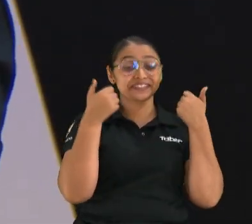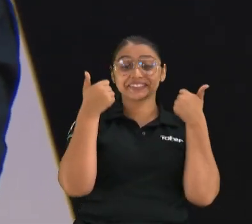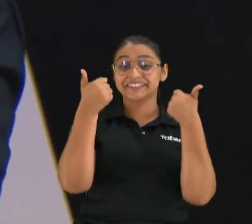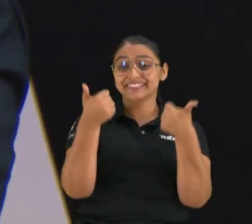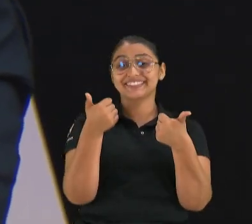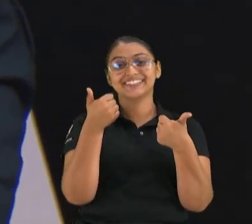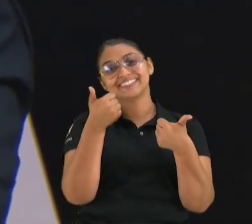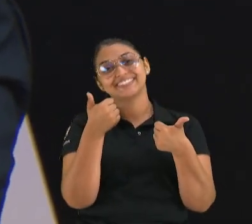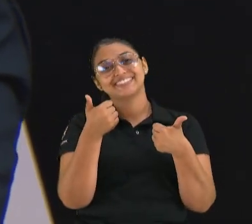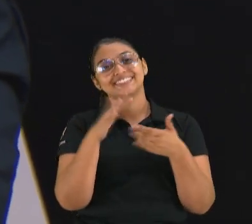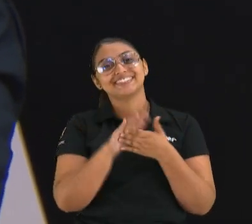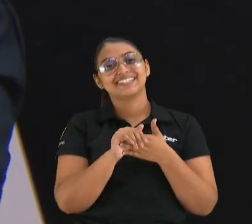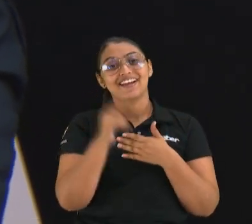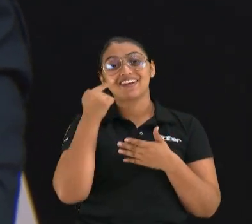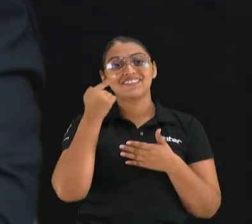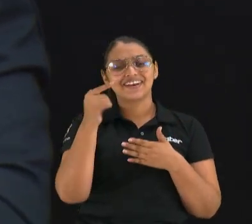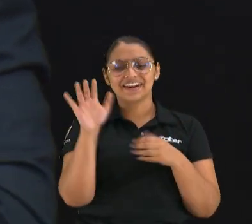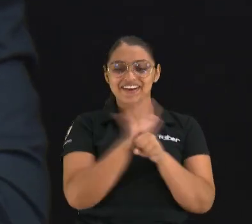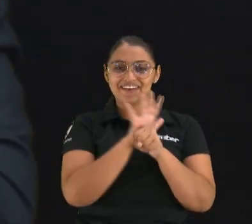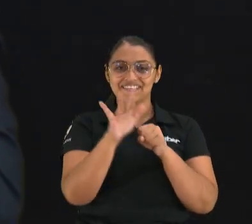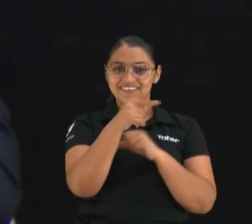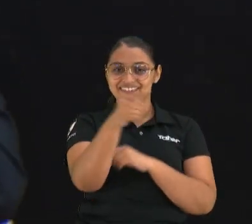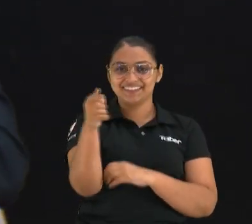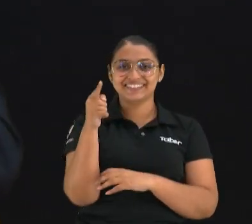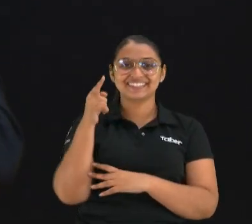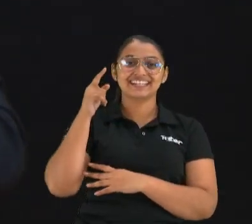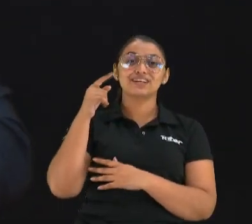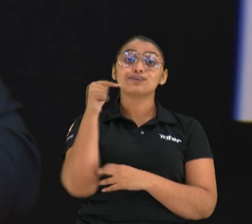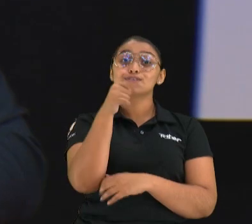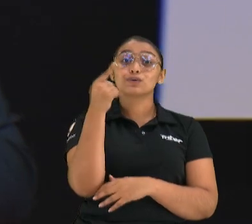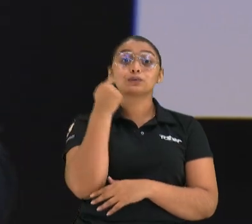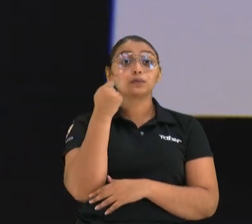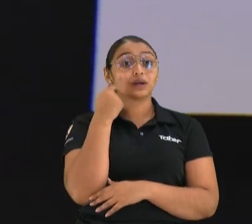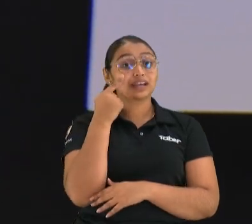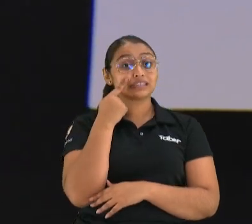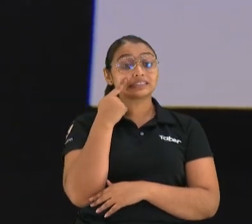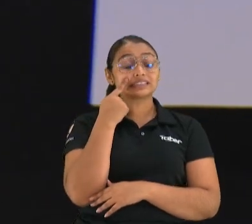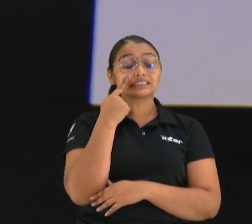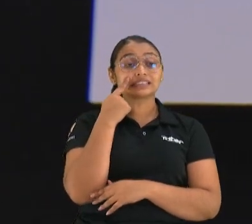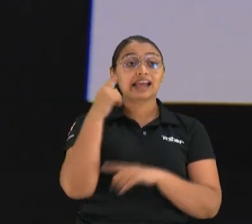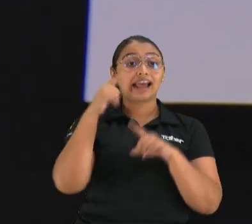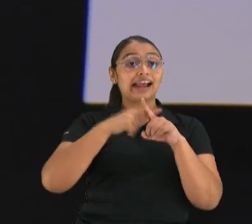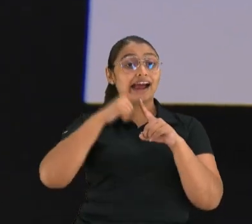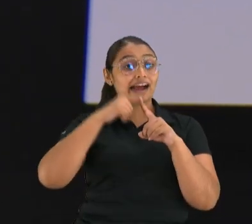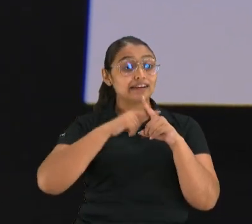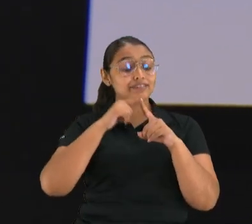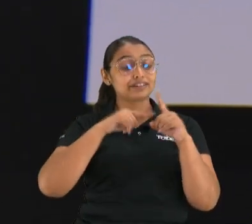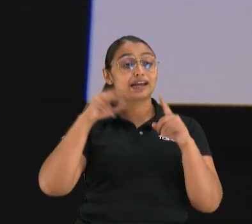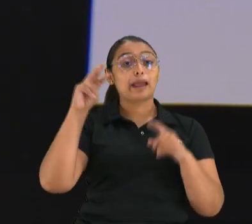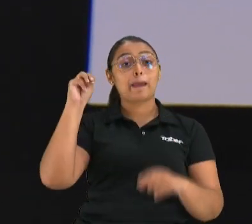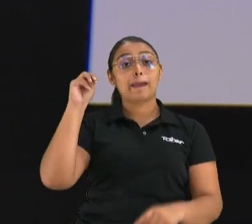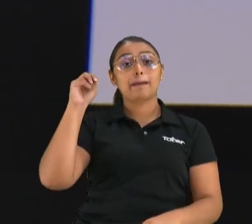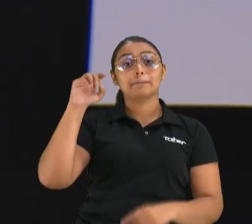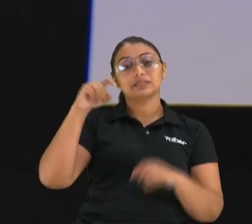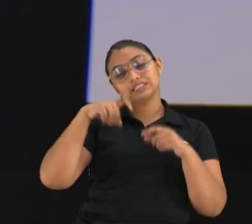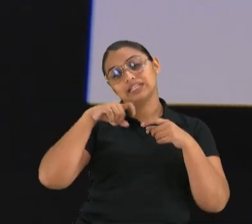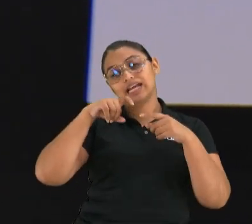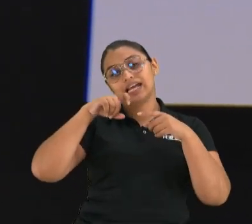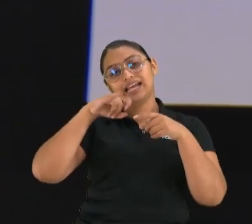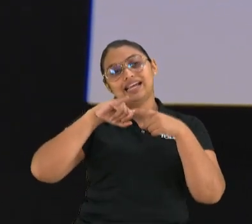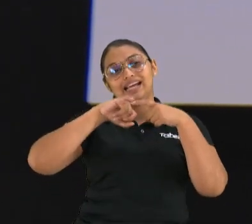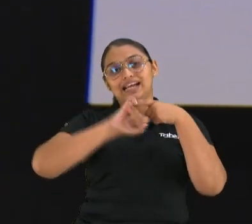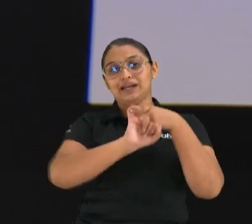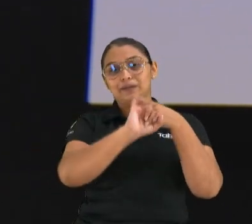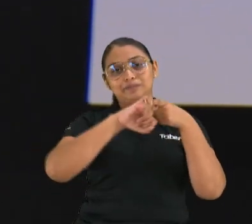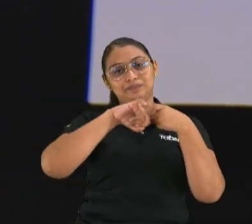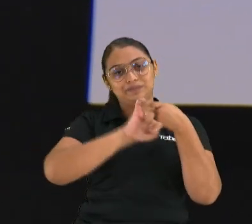señor y verles completos a todos por favor Cuídense de la fiebre del mundo vamos saliendo de una y